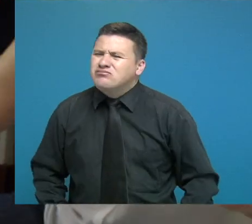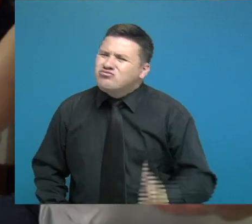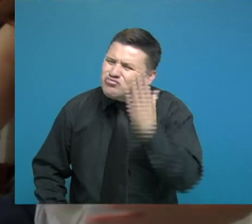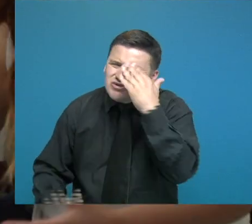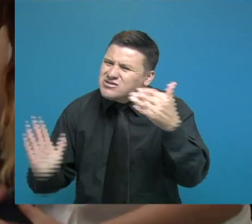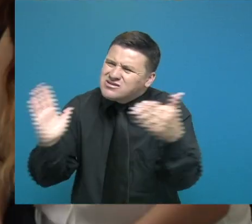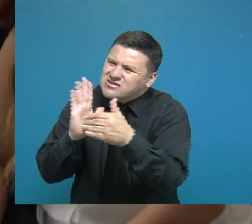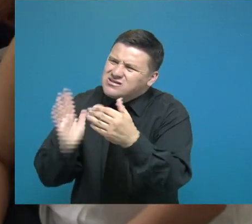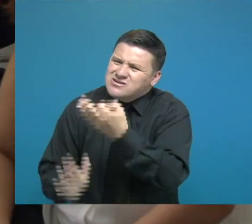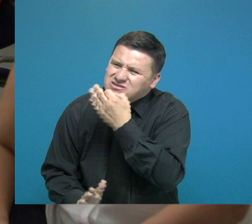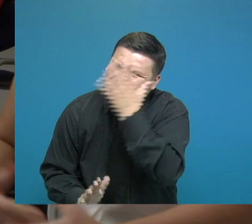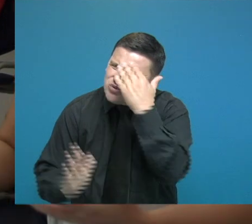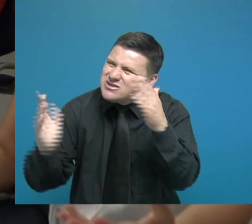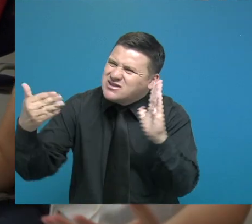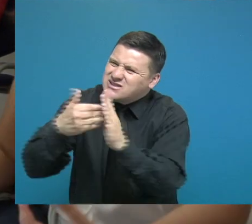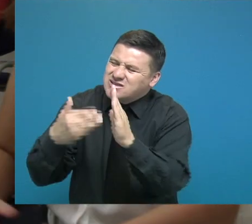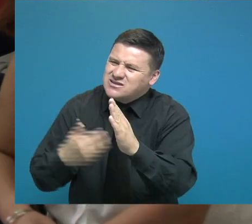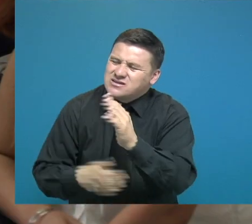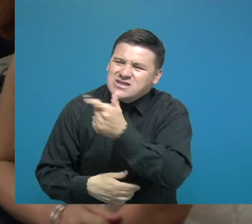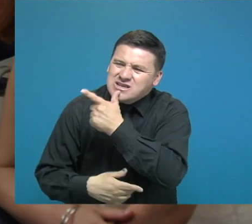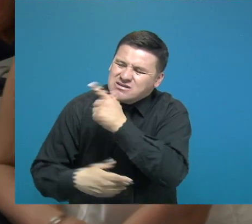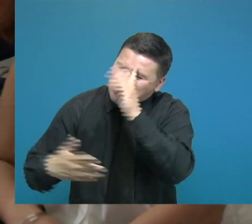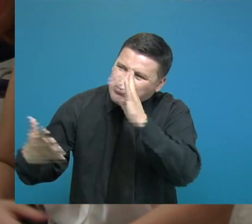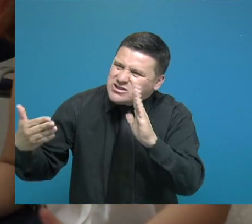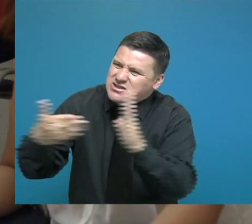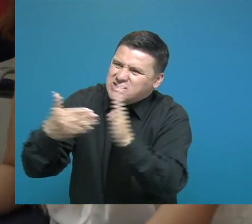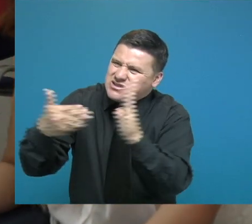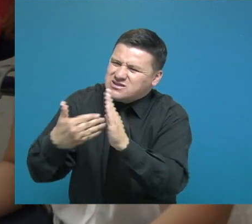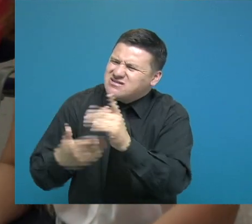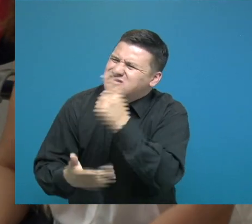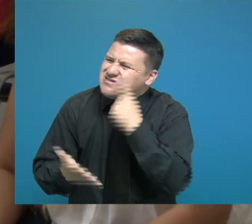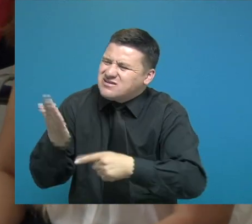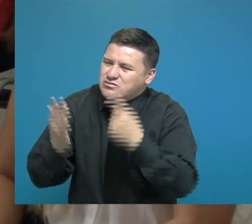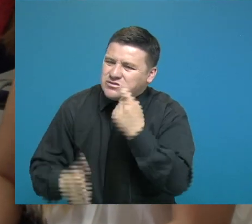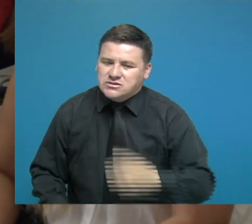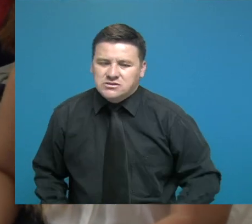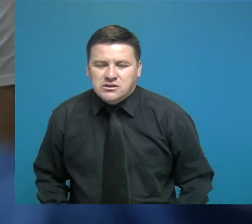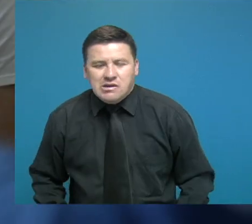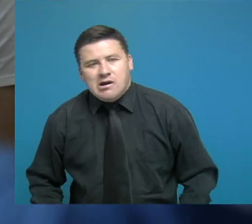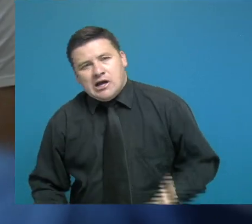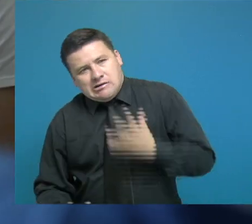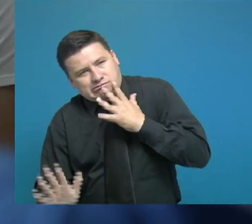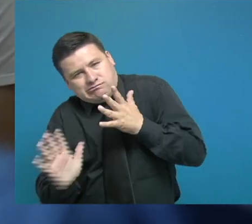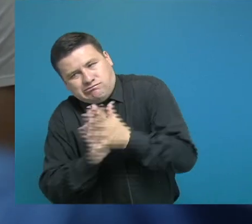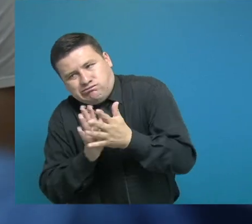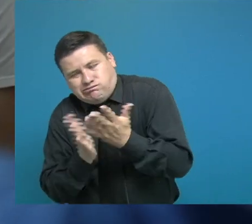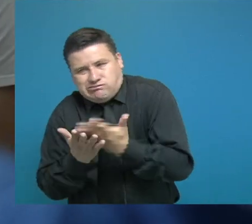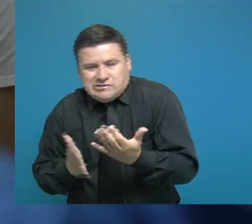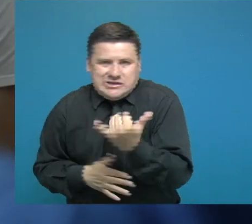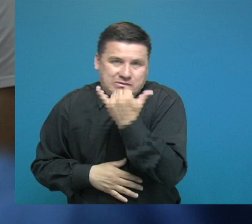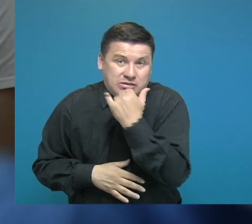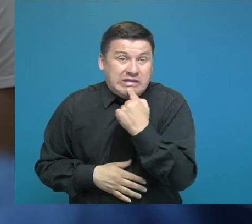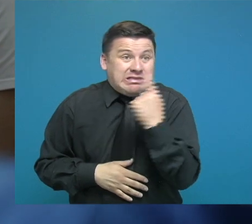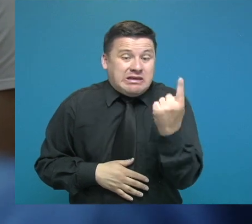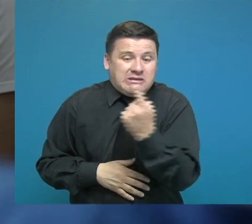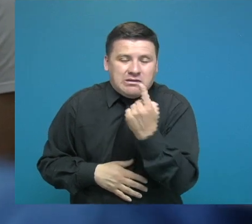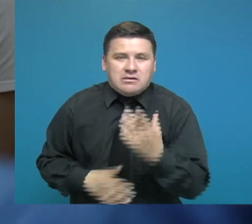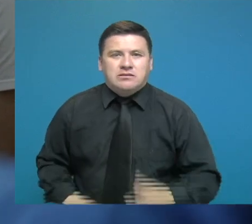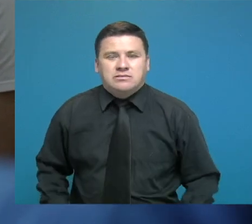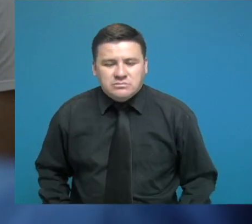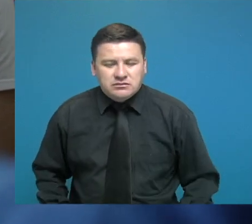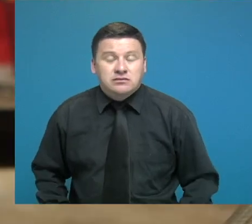refiero, ¿por qué atacaban a los gays? ¿Por qué atacaban a las lesbianas? ¿Qué estaban buscando con eso? En el caso de allá de Zambrano, ellos decían